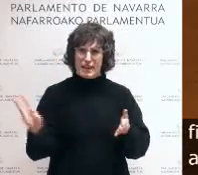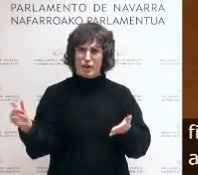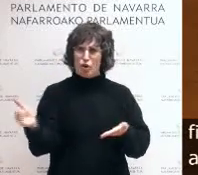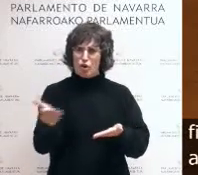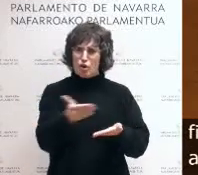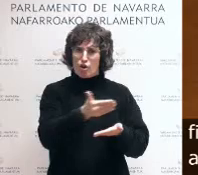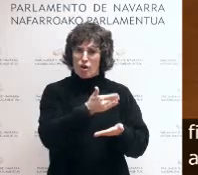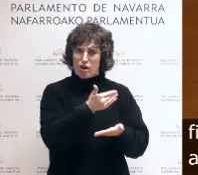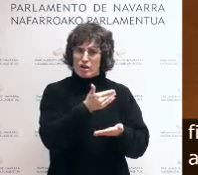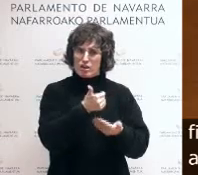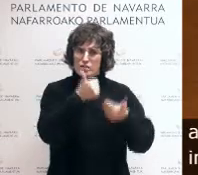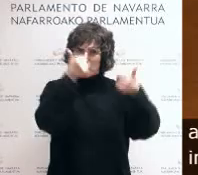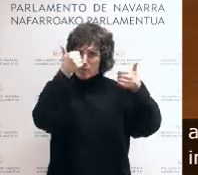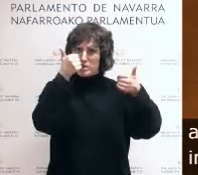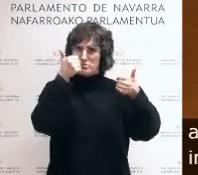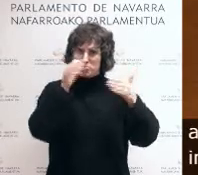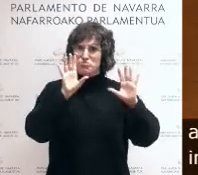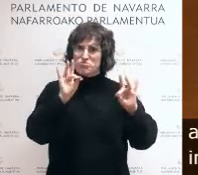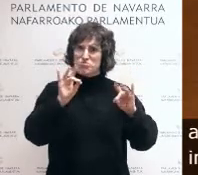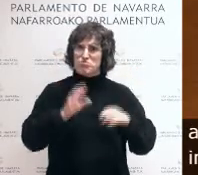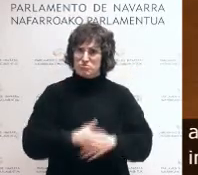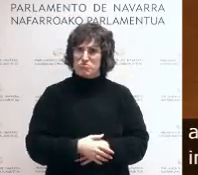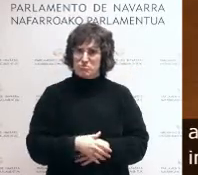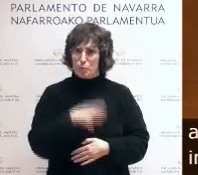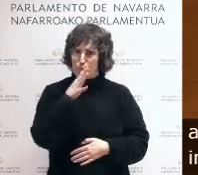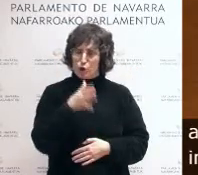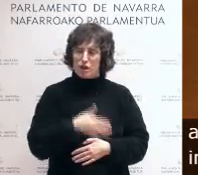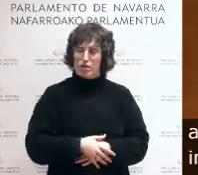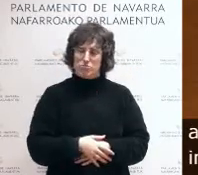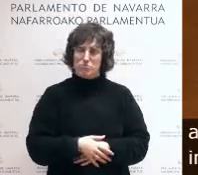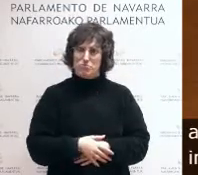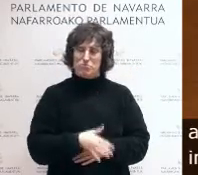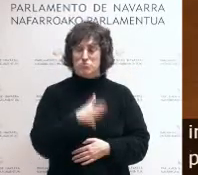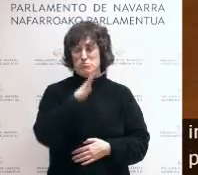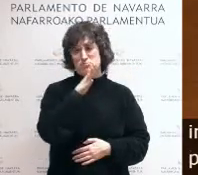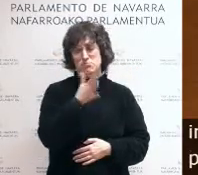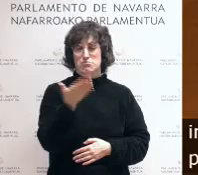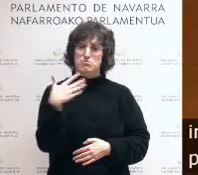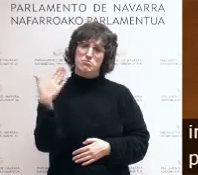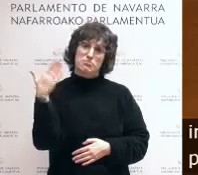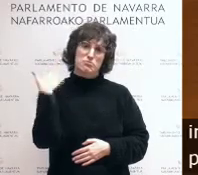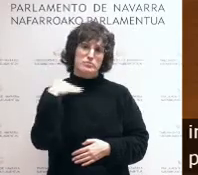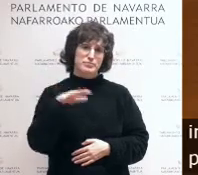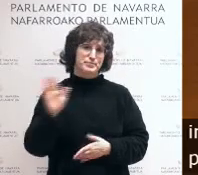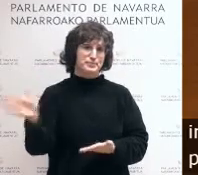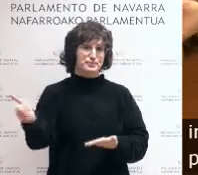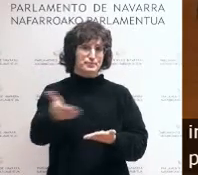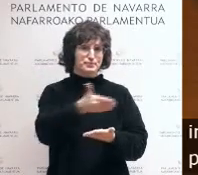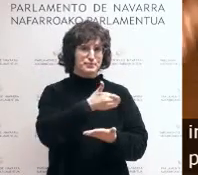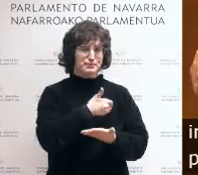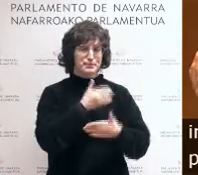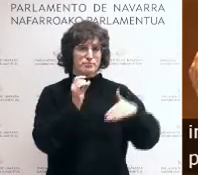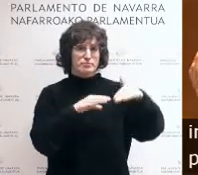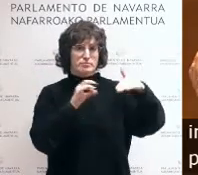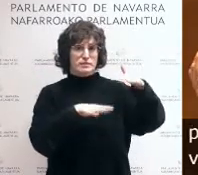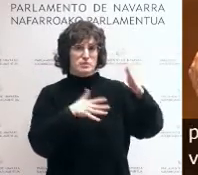fiscales, la recaudación sí. ¿Y por qué es? Porque la recaudación, los ingresos fiscales, no siempre va unida a subir